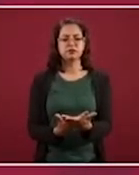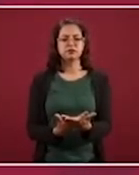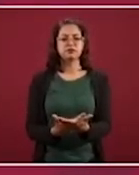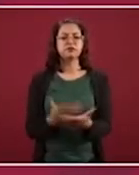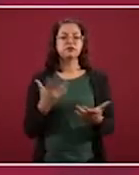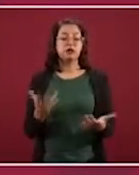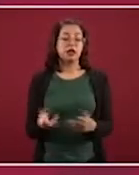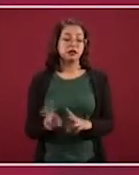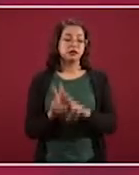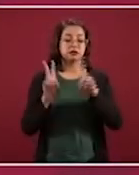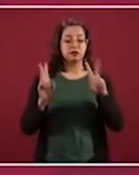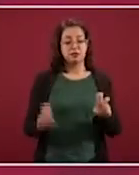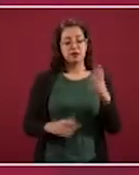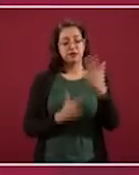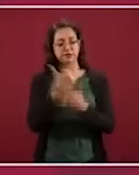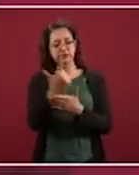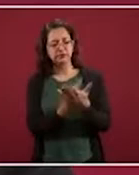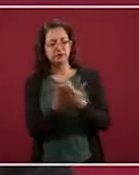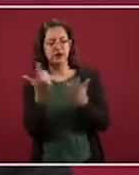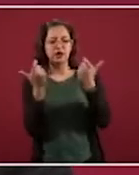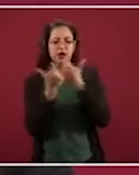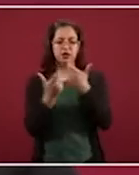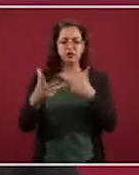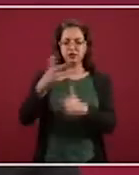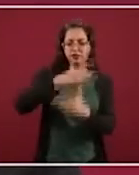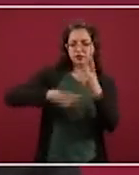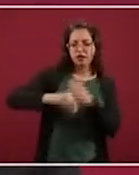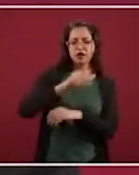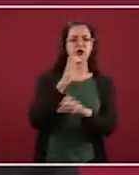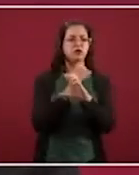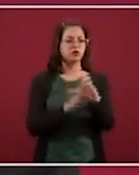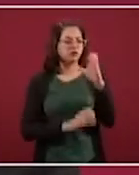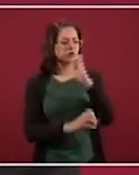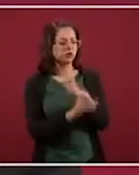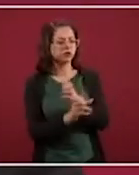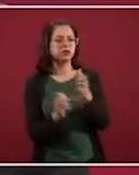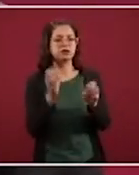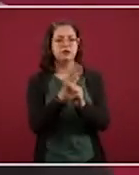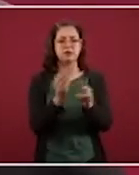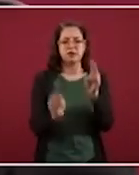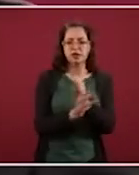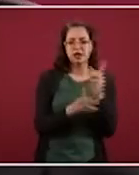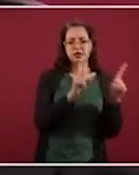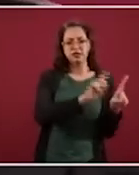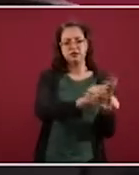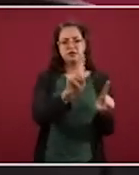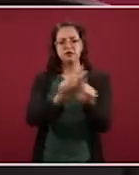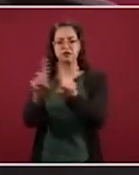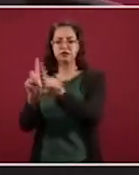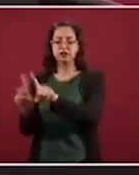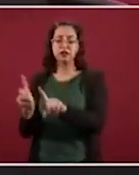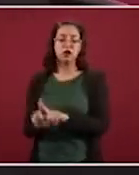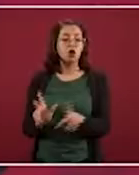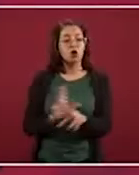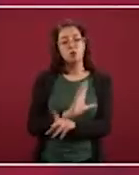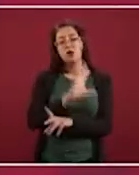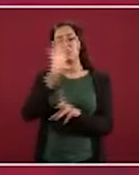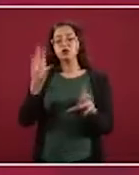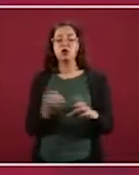movimiento de dinero, en bienes, lo que tiene que ver con inteligencia